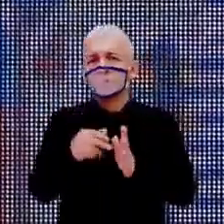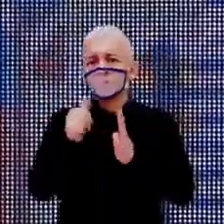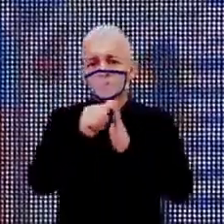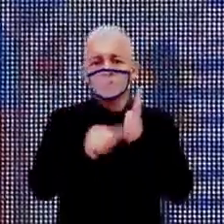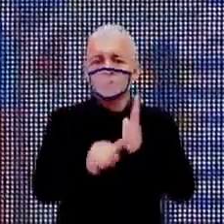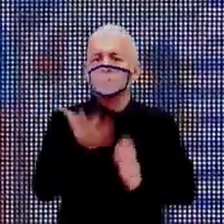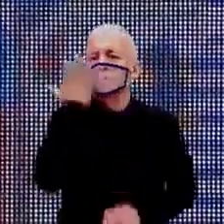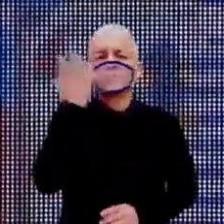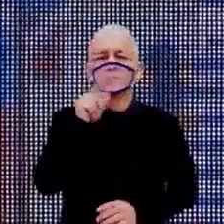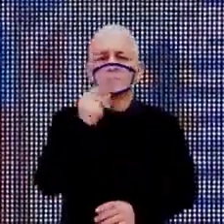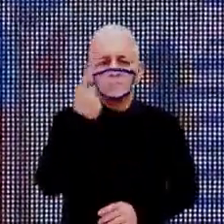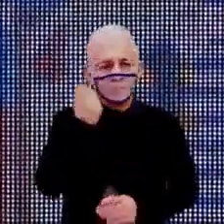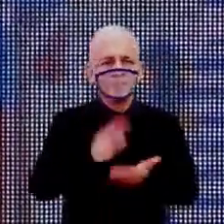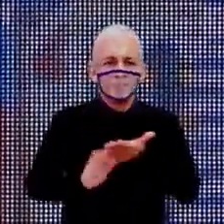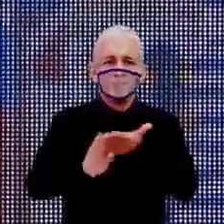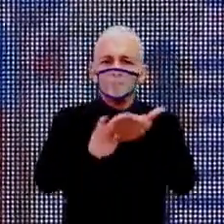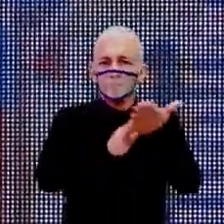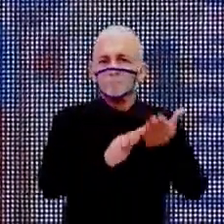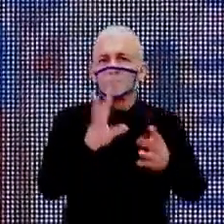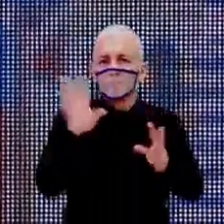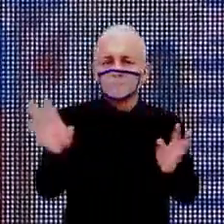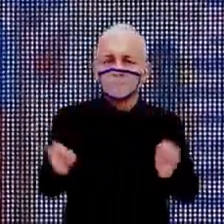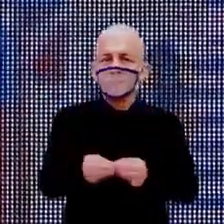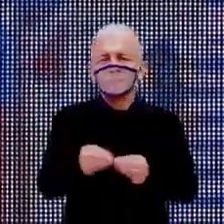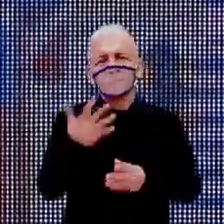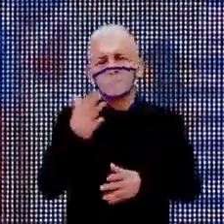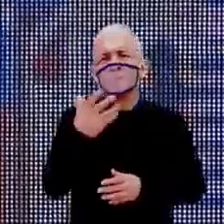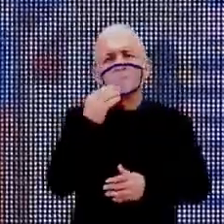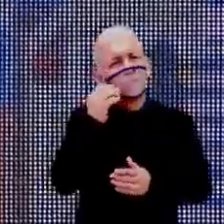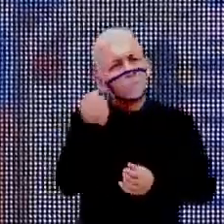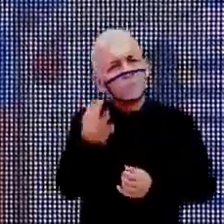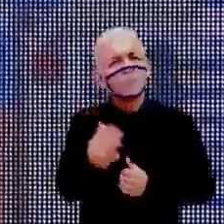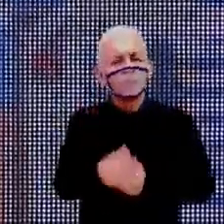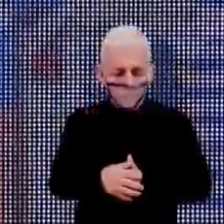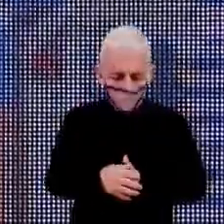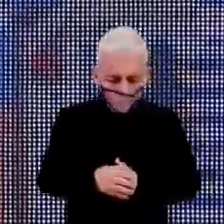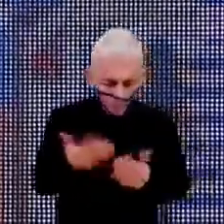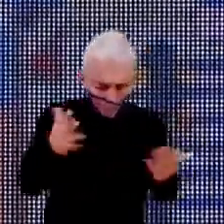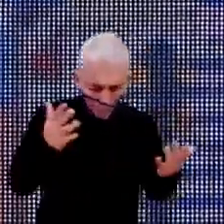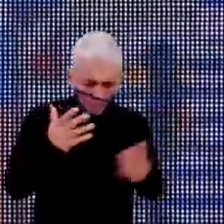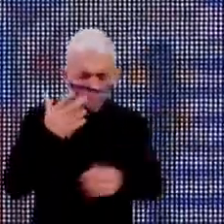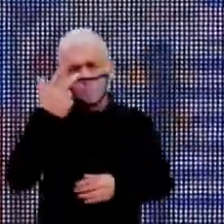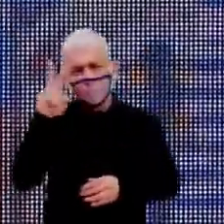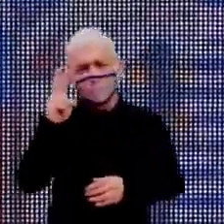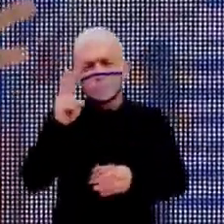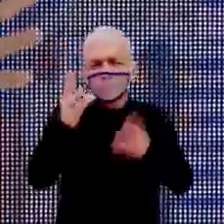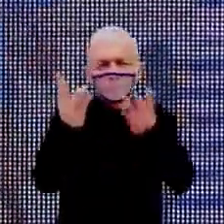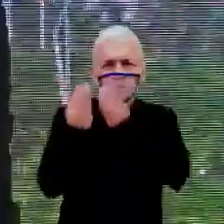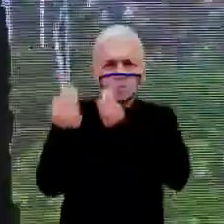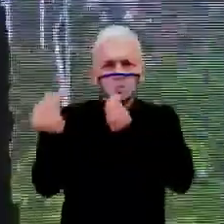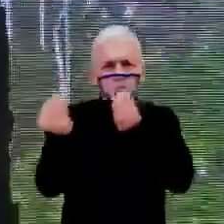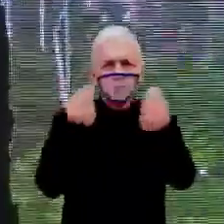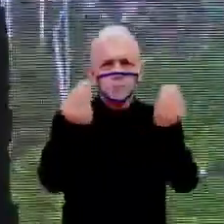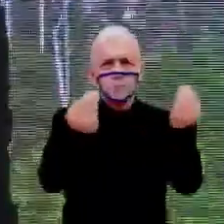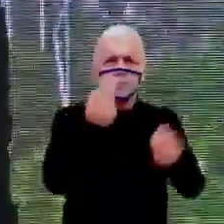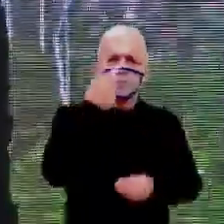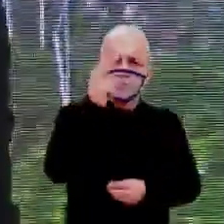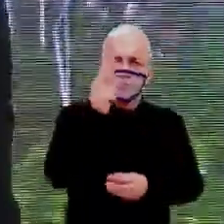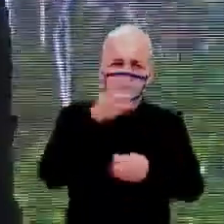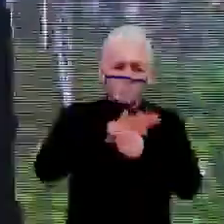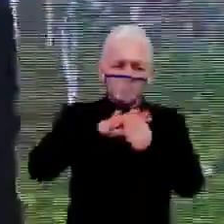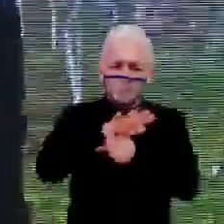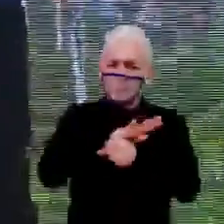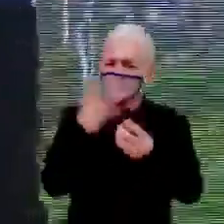perdido vigencia. Vamos a hacer este año, alcalde, con los 12 grupos, porque vamos a intervenir 12 barrios de